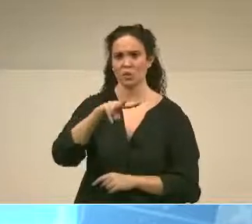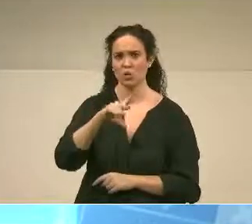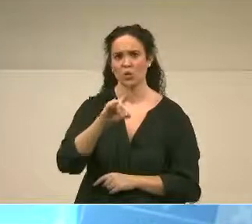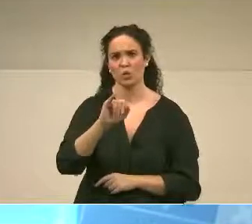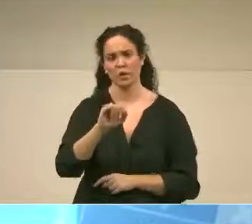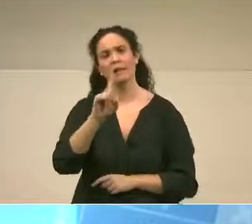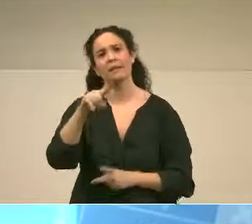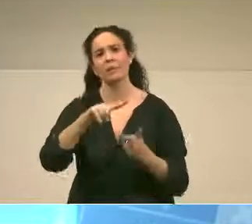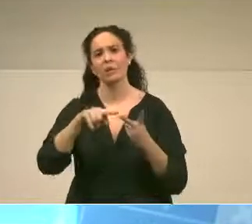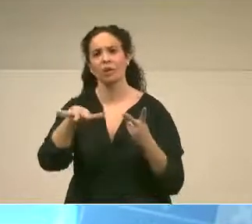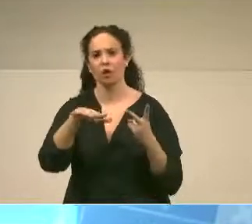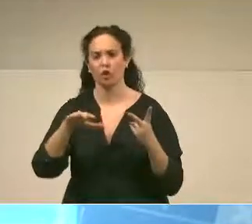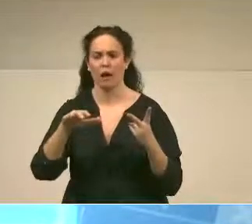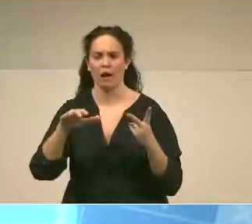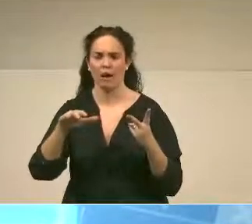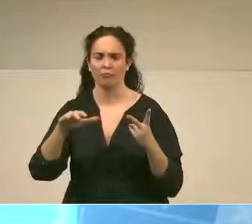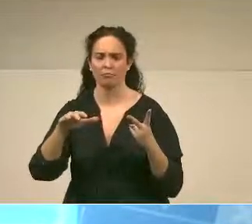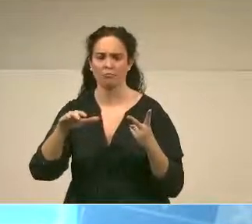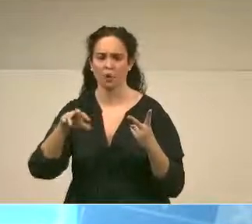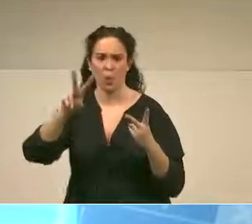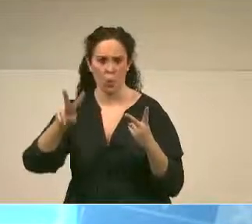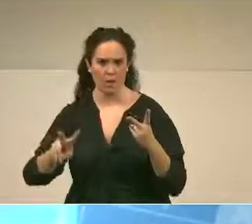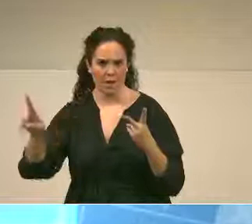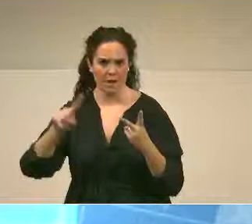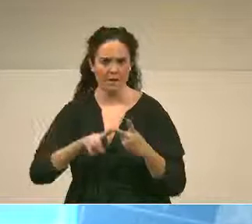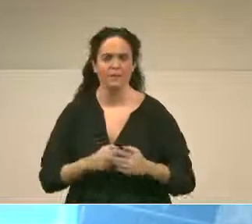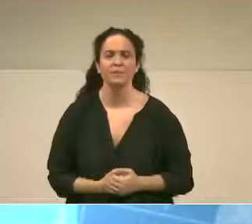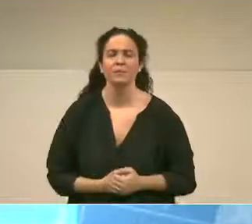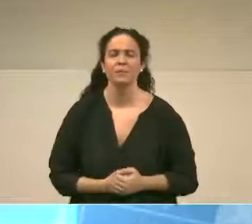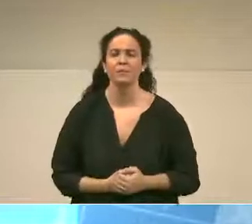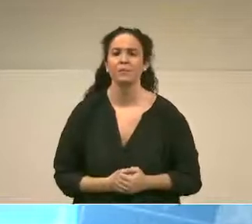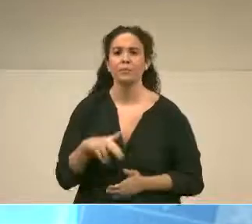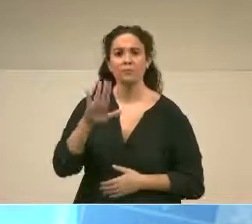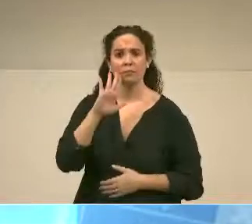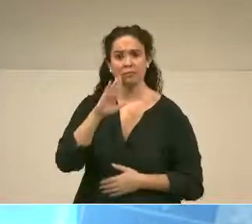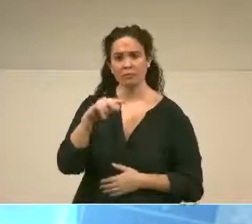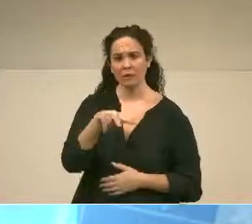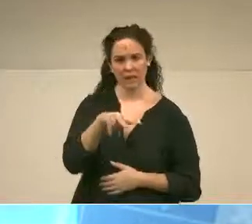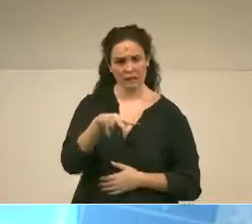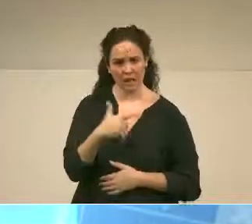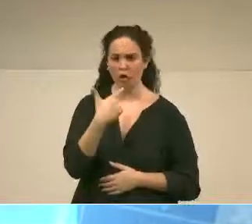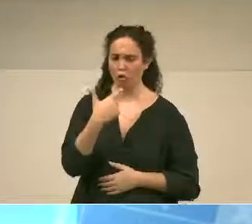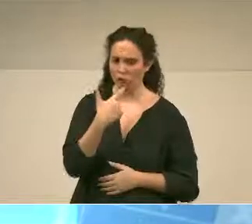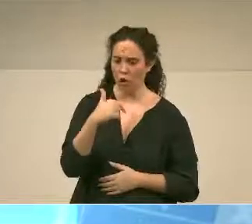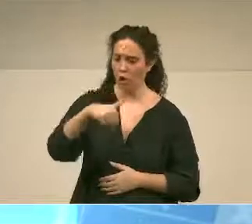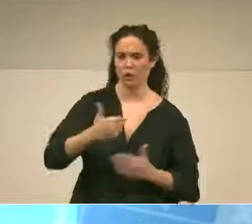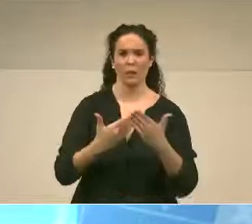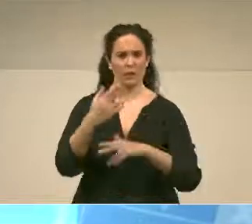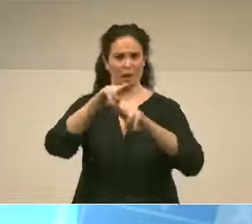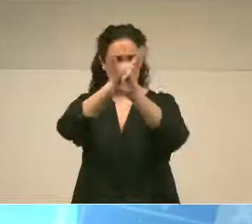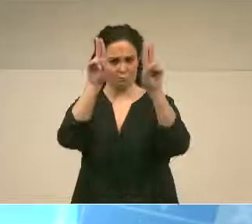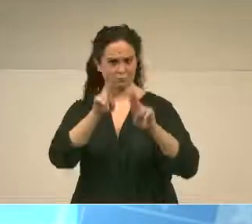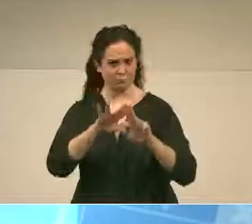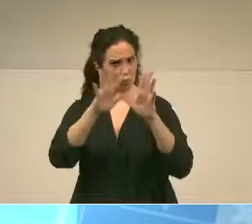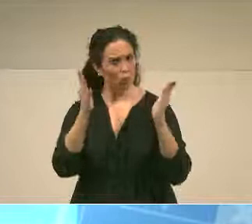gune horretan. Comentaba que hoy es el Día Mundial de los Humedales en conmemoración de la firma